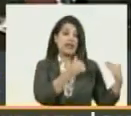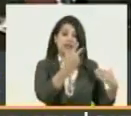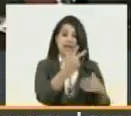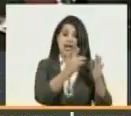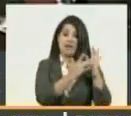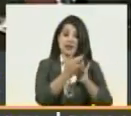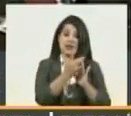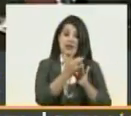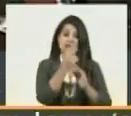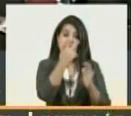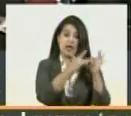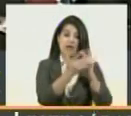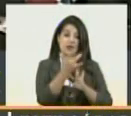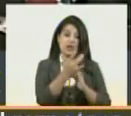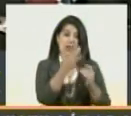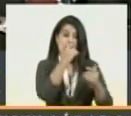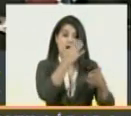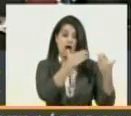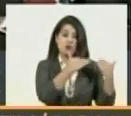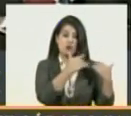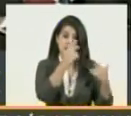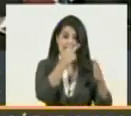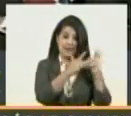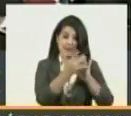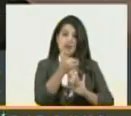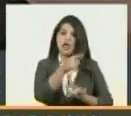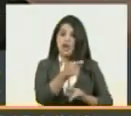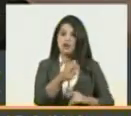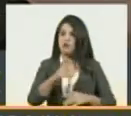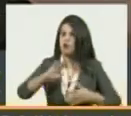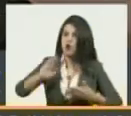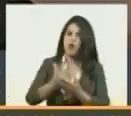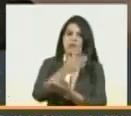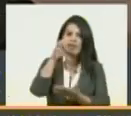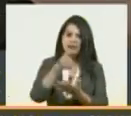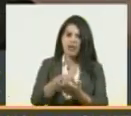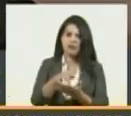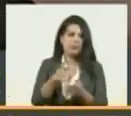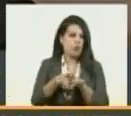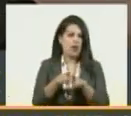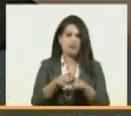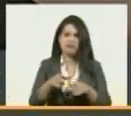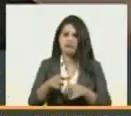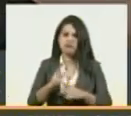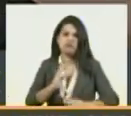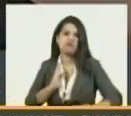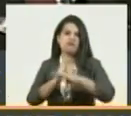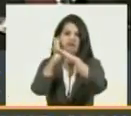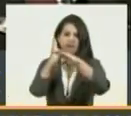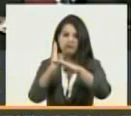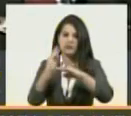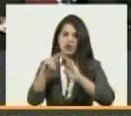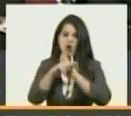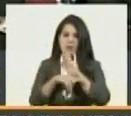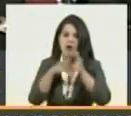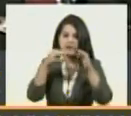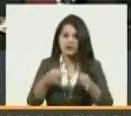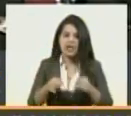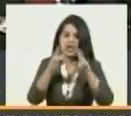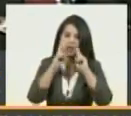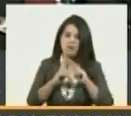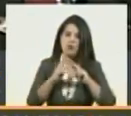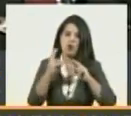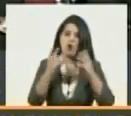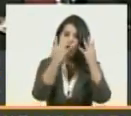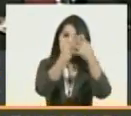en curso, se había dado un golpe de Estado a la institucionalidad de la Organización de los Estados Americanos,